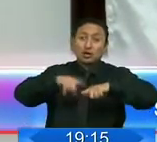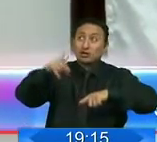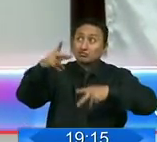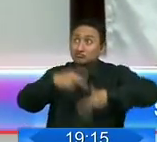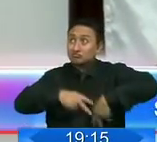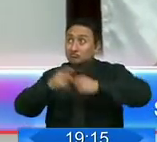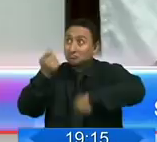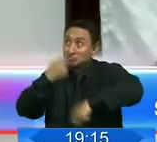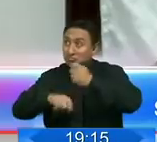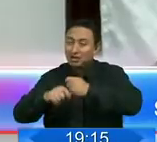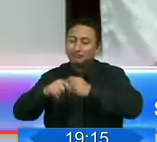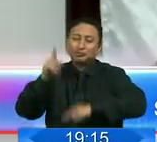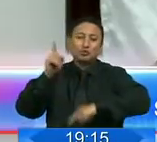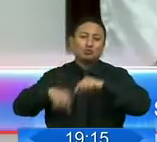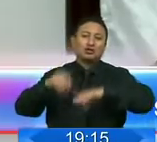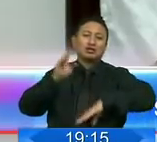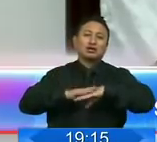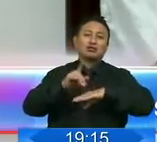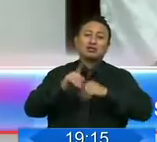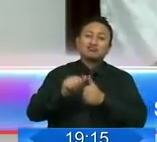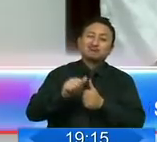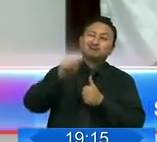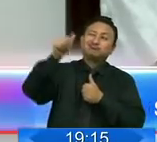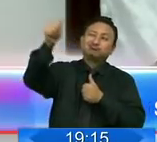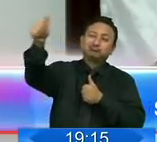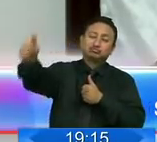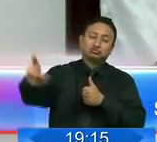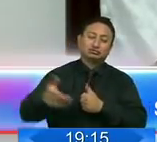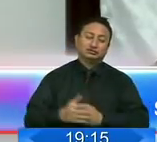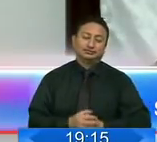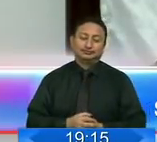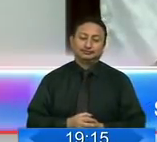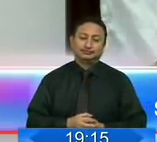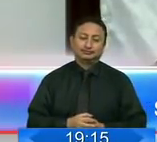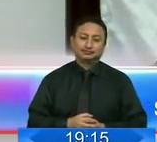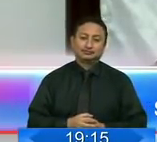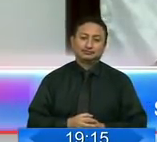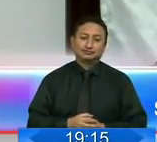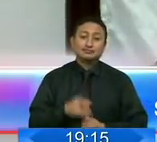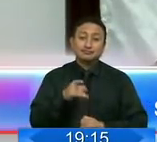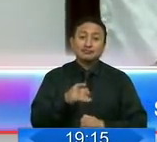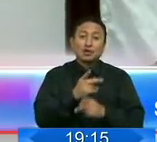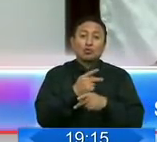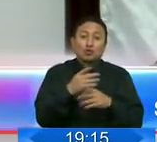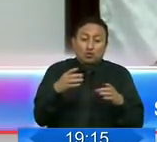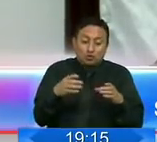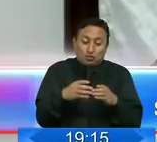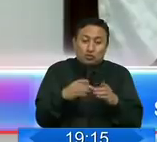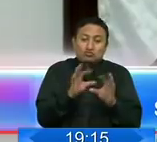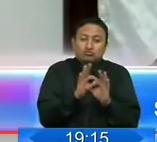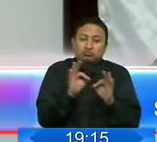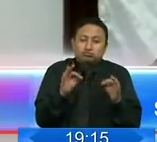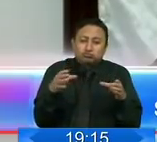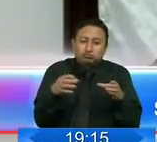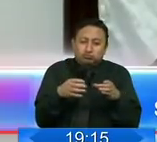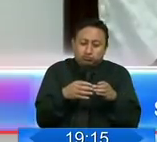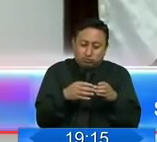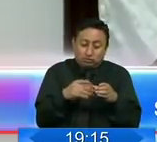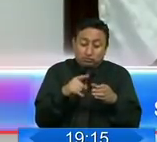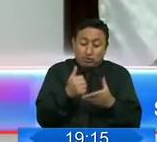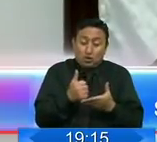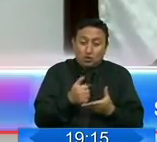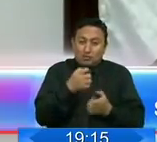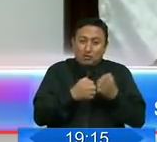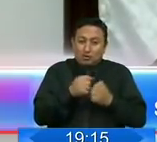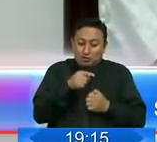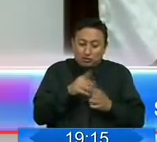productos, que son mercados muy pequeños. La esterilización en frío es la solución a varios problemas. Frutas y